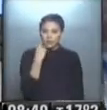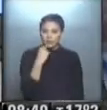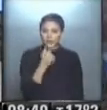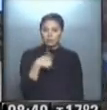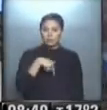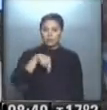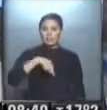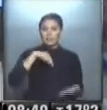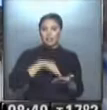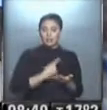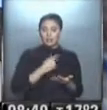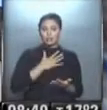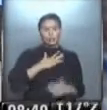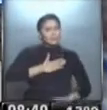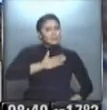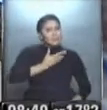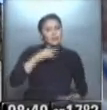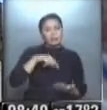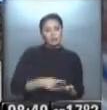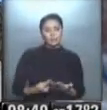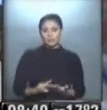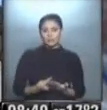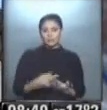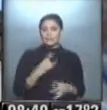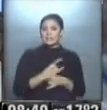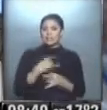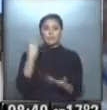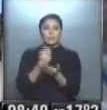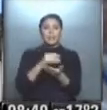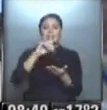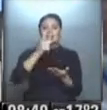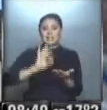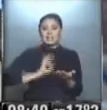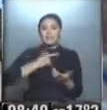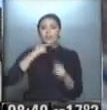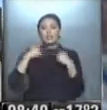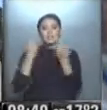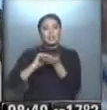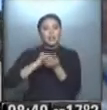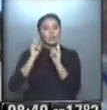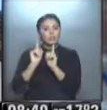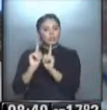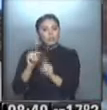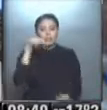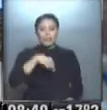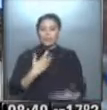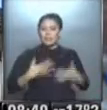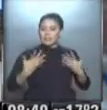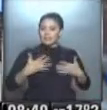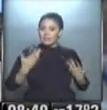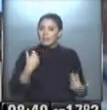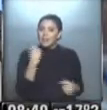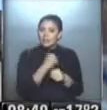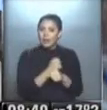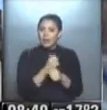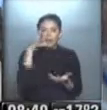de esta ciudad, que es mi querida Ciudad de Buenos Aires. La he representado 6 años en el Senado de la Nación y ahora me entusiasma la idea de